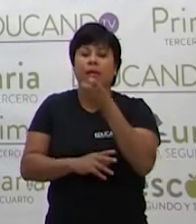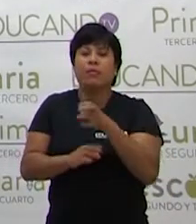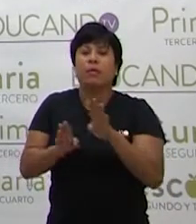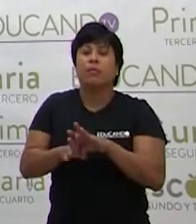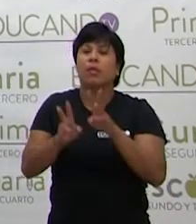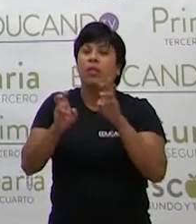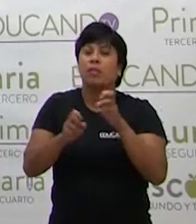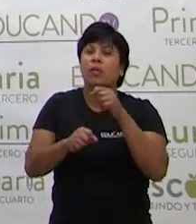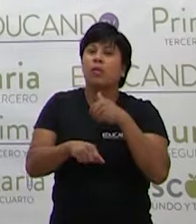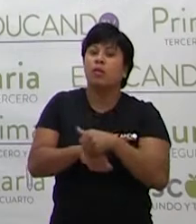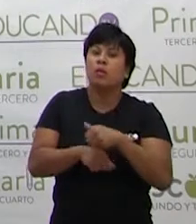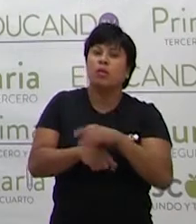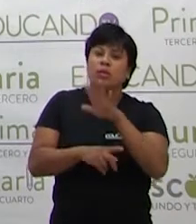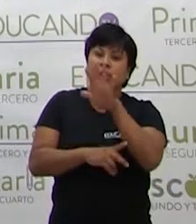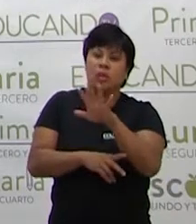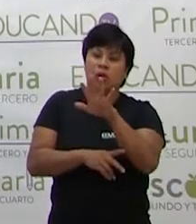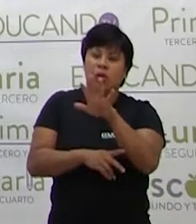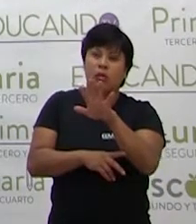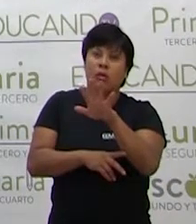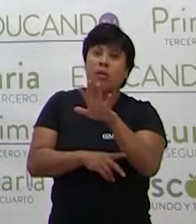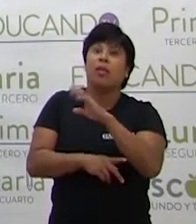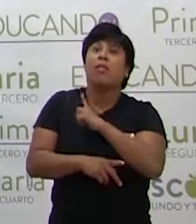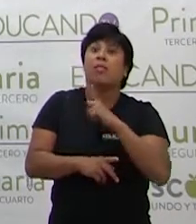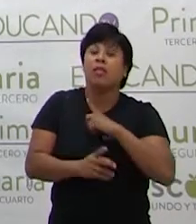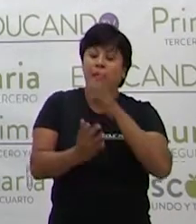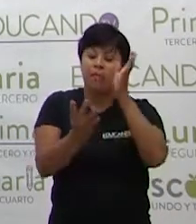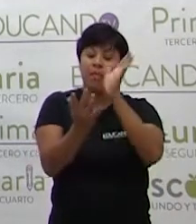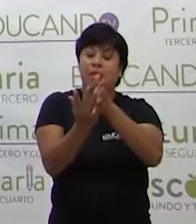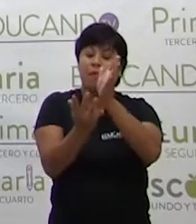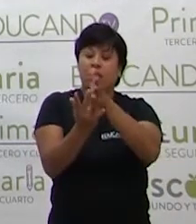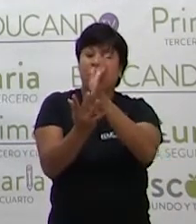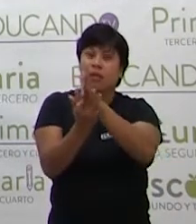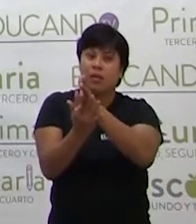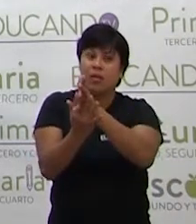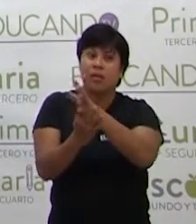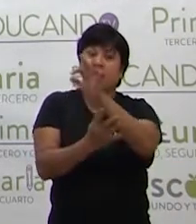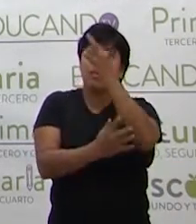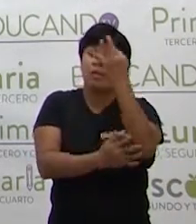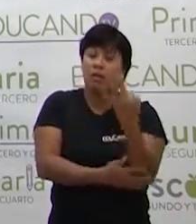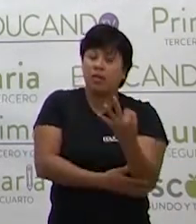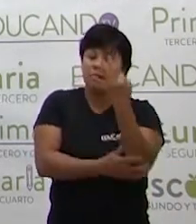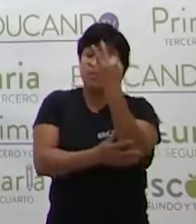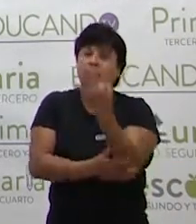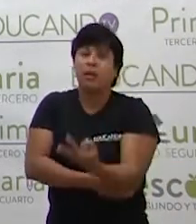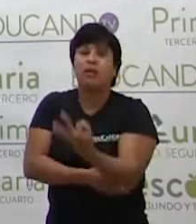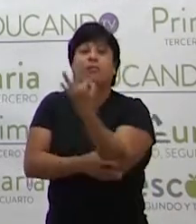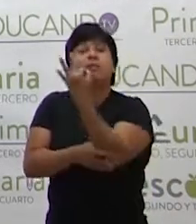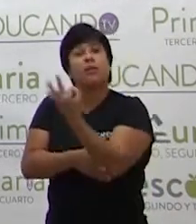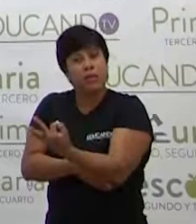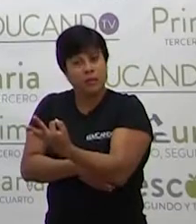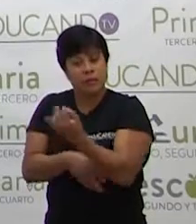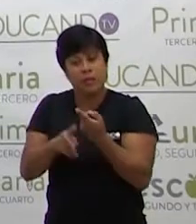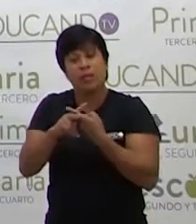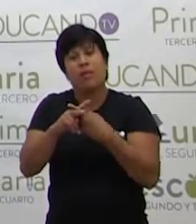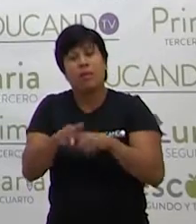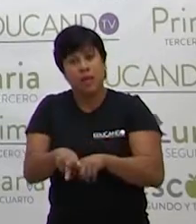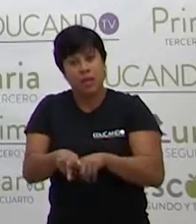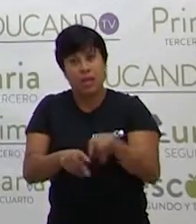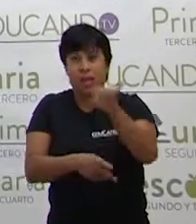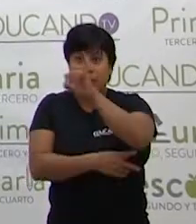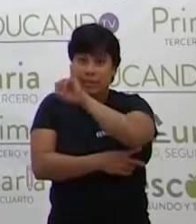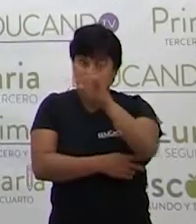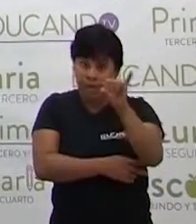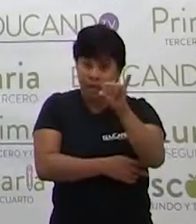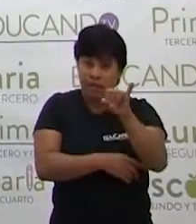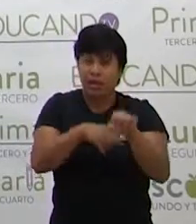números con 5 cifras? Hay que dividir de 3 en 3 cifras a partir del lado izquierdo